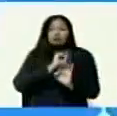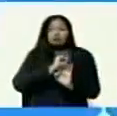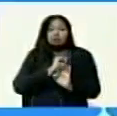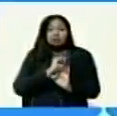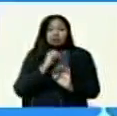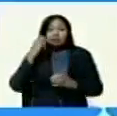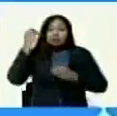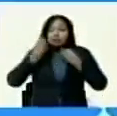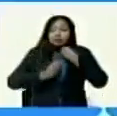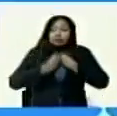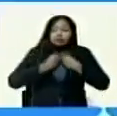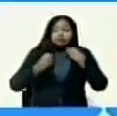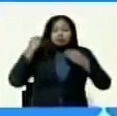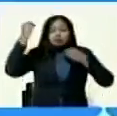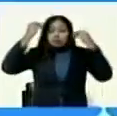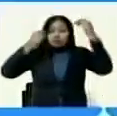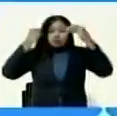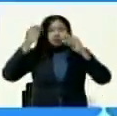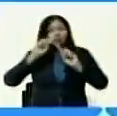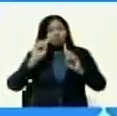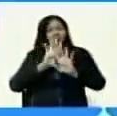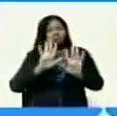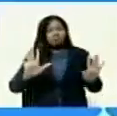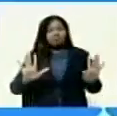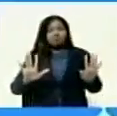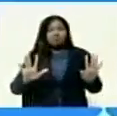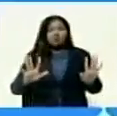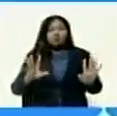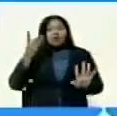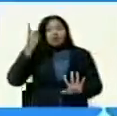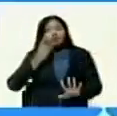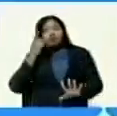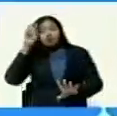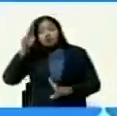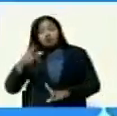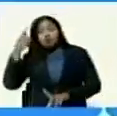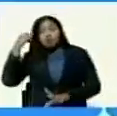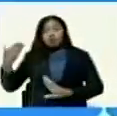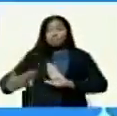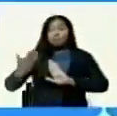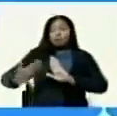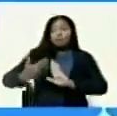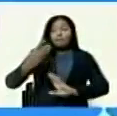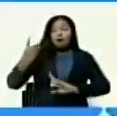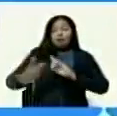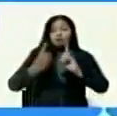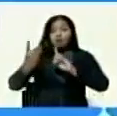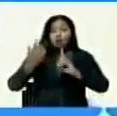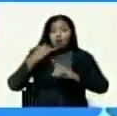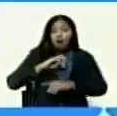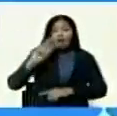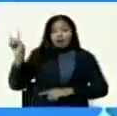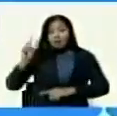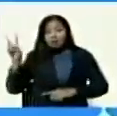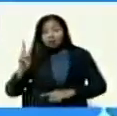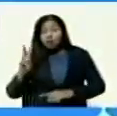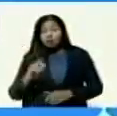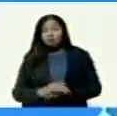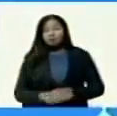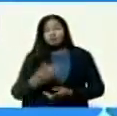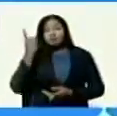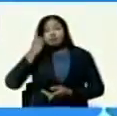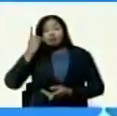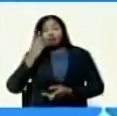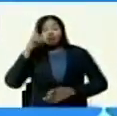Iván Duque todos los días atenta contra el proceso de diálogo en Venezuela. Iván Duque todos